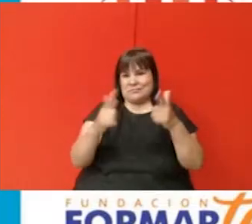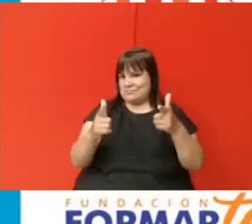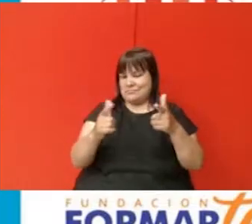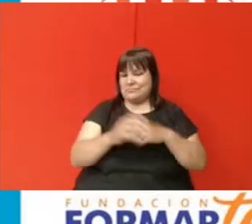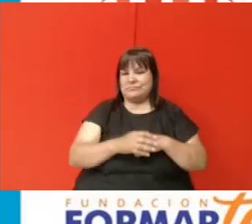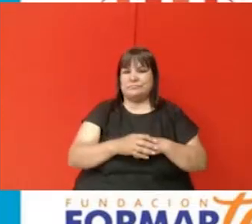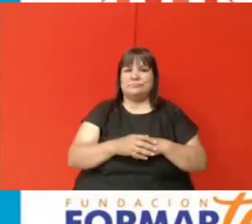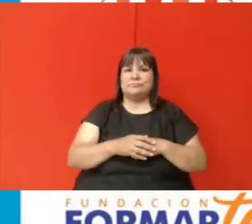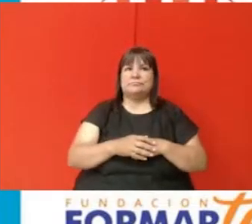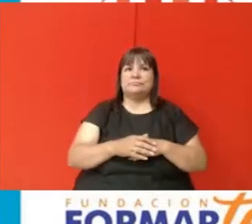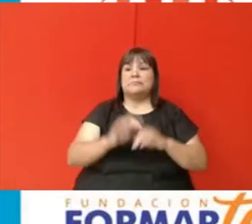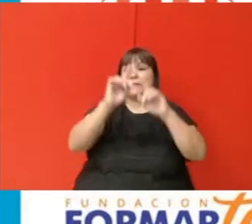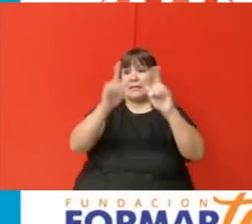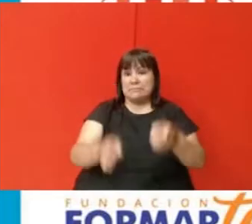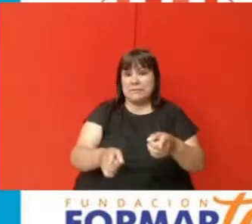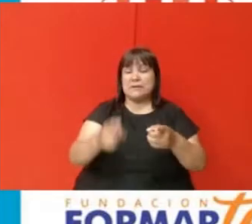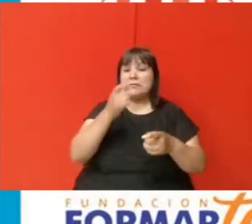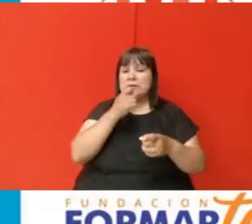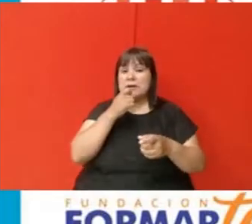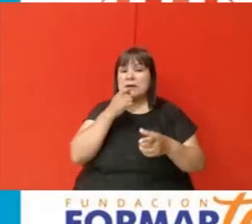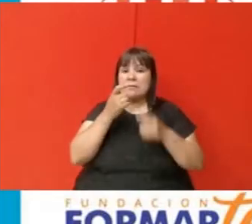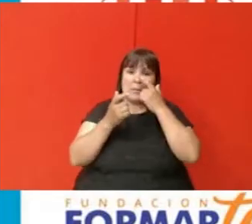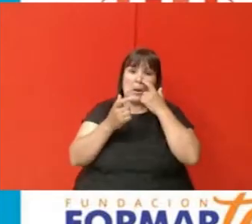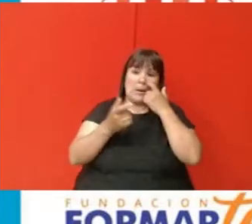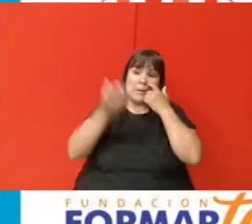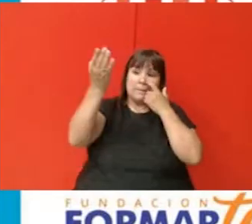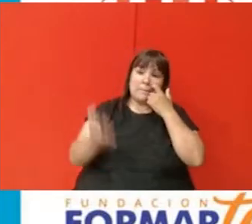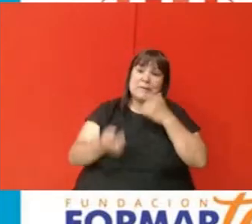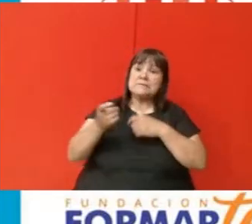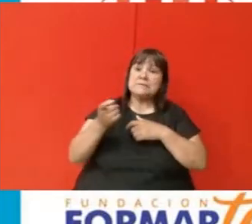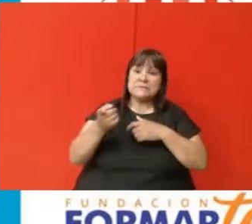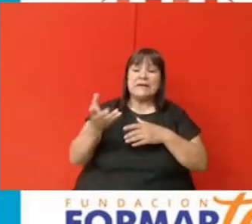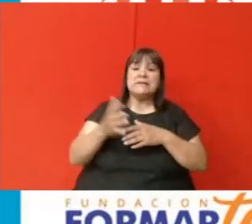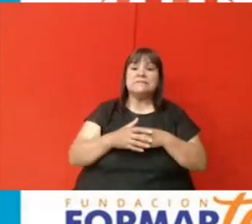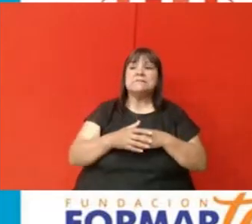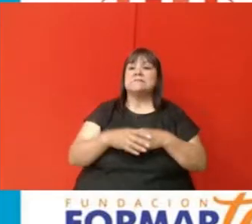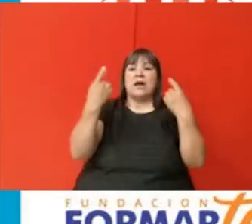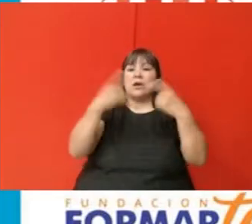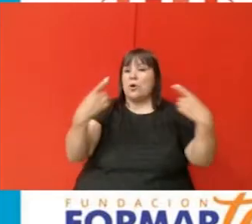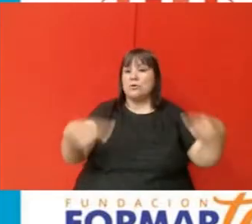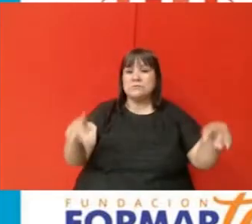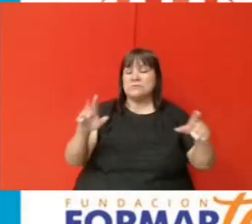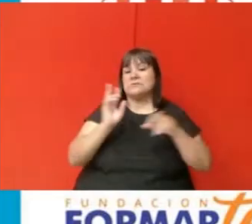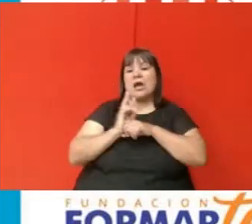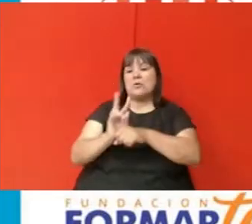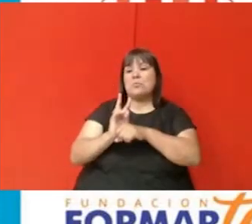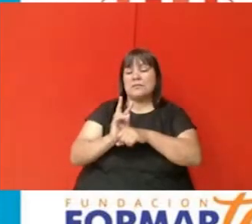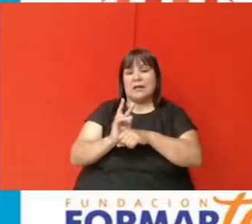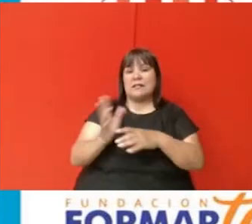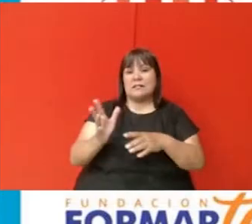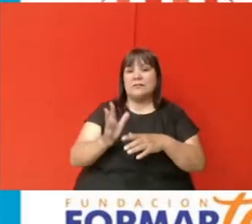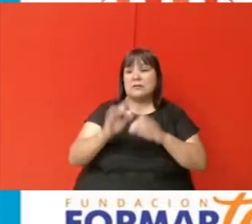Que puede participar activamente en su cuidado. Que por un lado necesita de